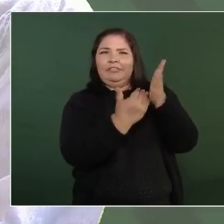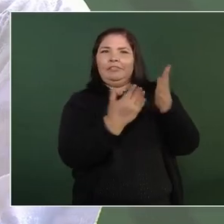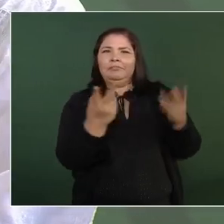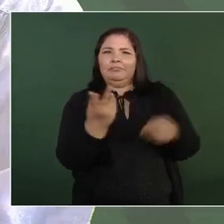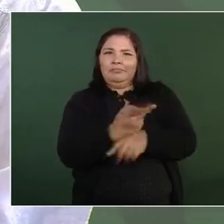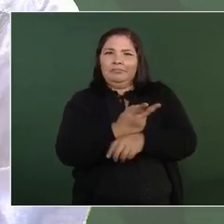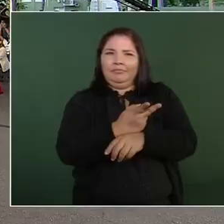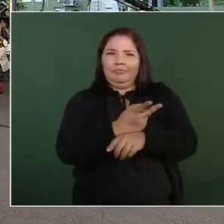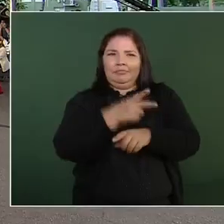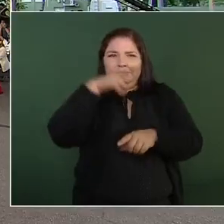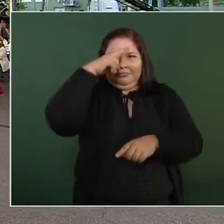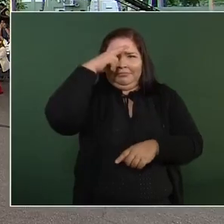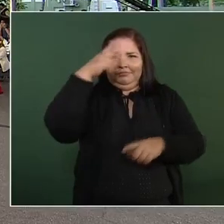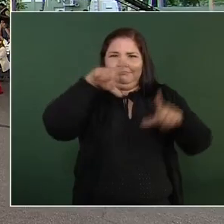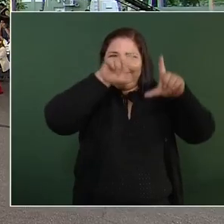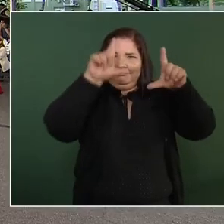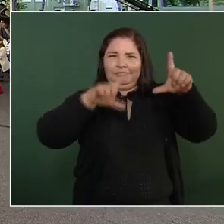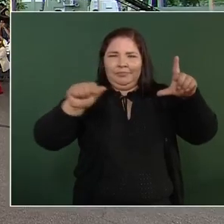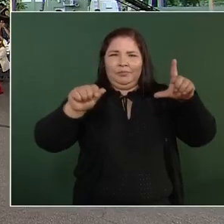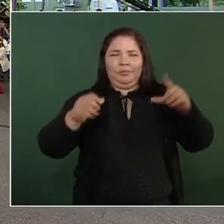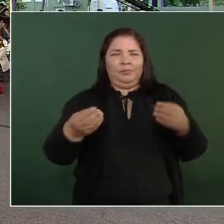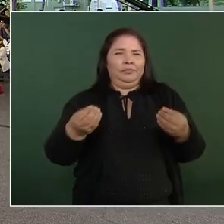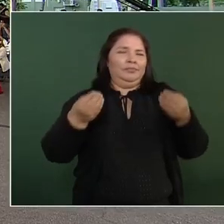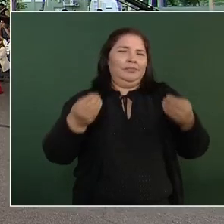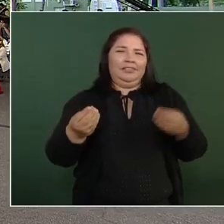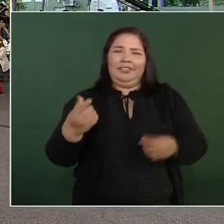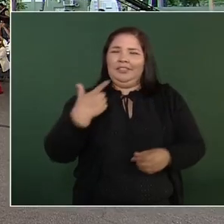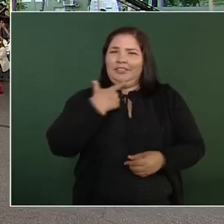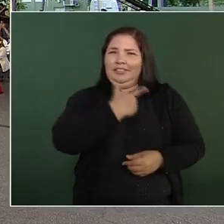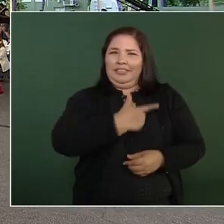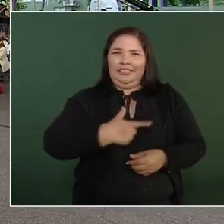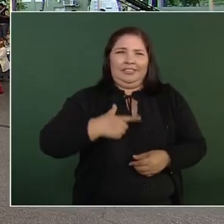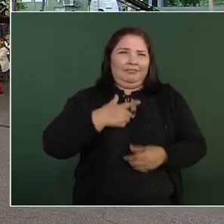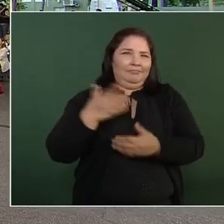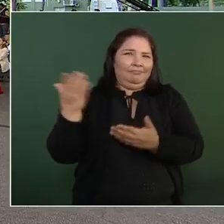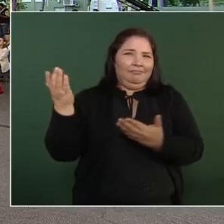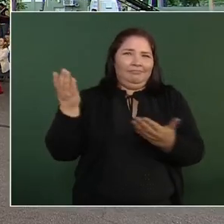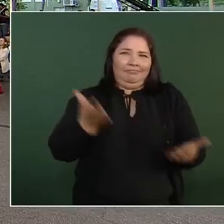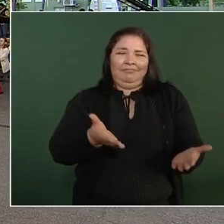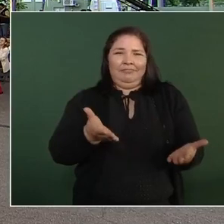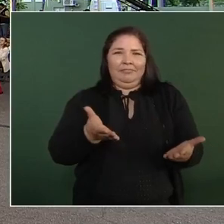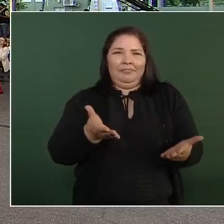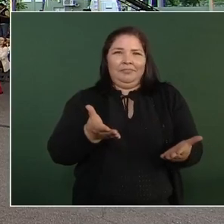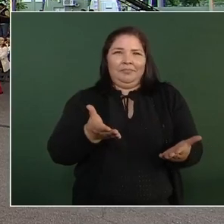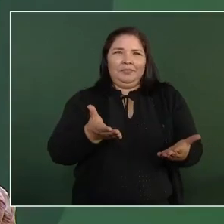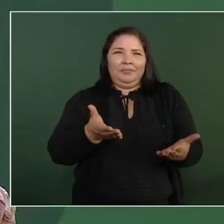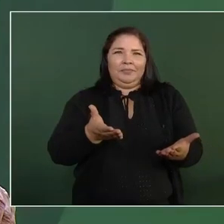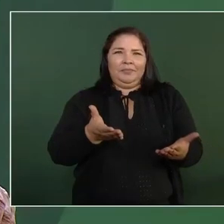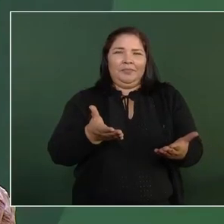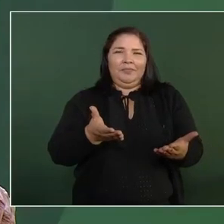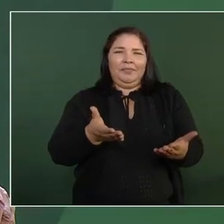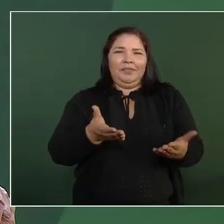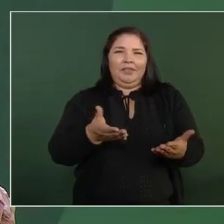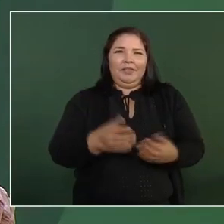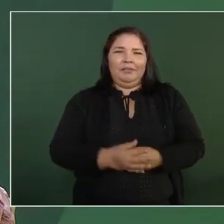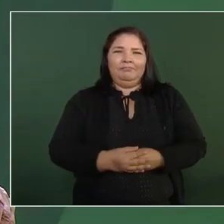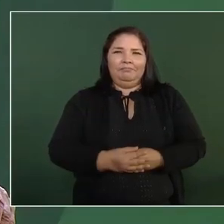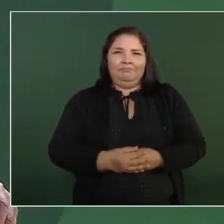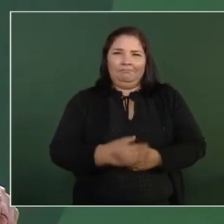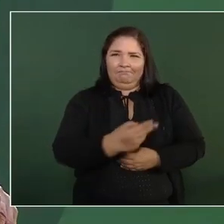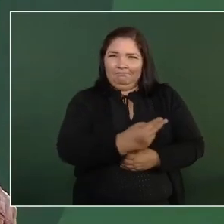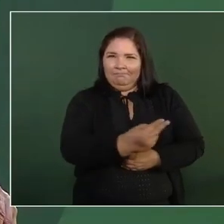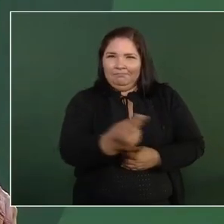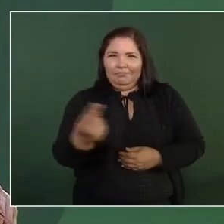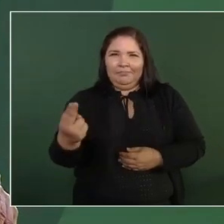nacional. Nos da muchísimo gusto estar con ustedes. El pueblo